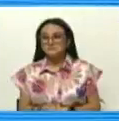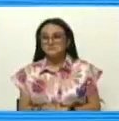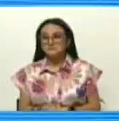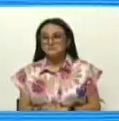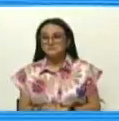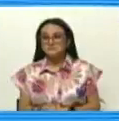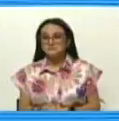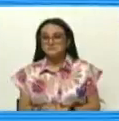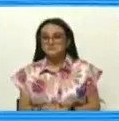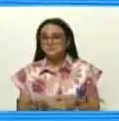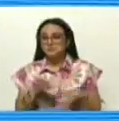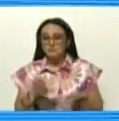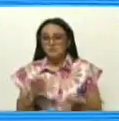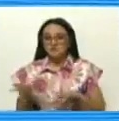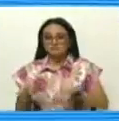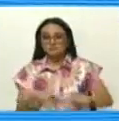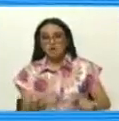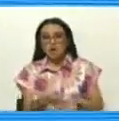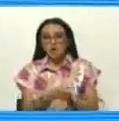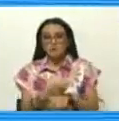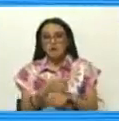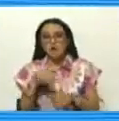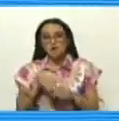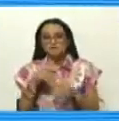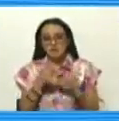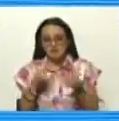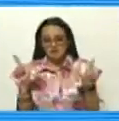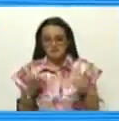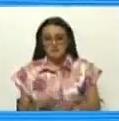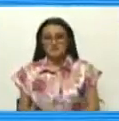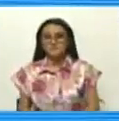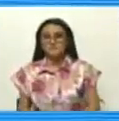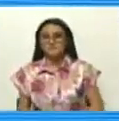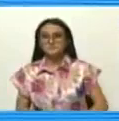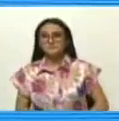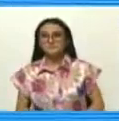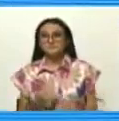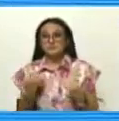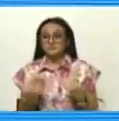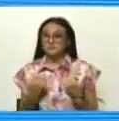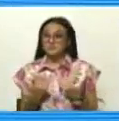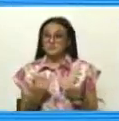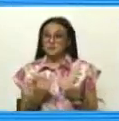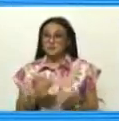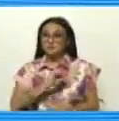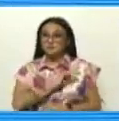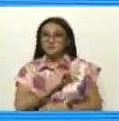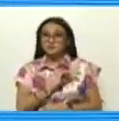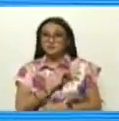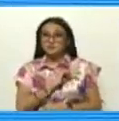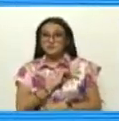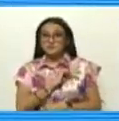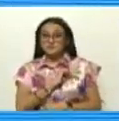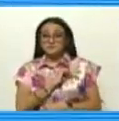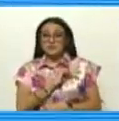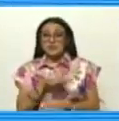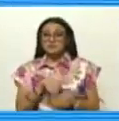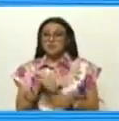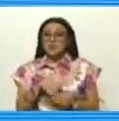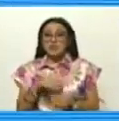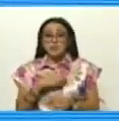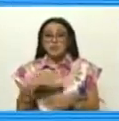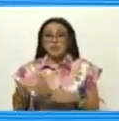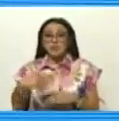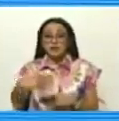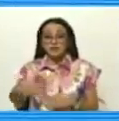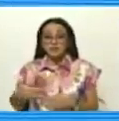Cese la usurpación, gobierno de transición, elecciones libres. Ahora andan asustados porque las elecciones las pueden adelantar.